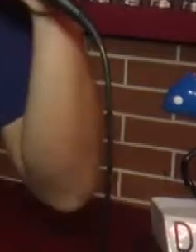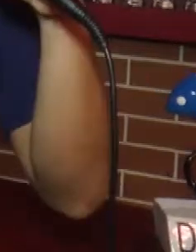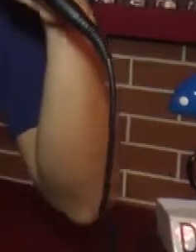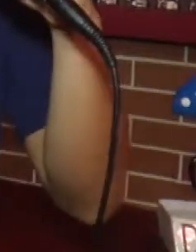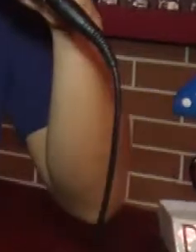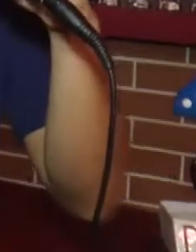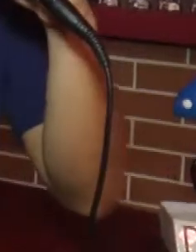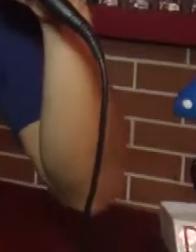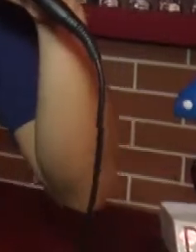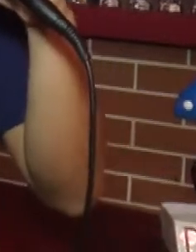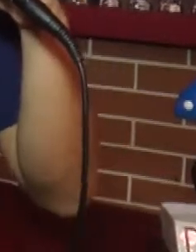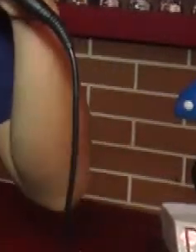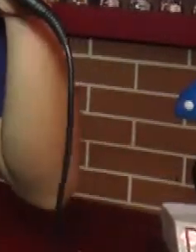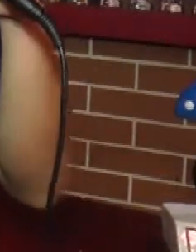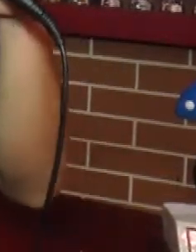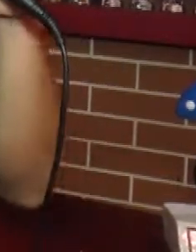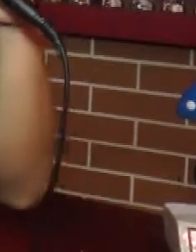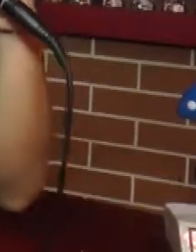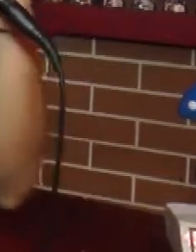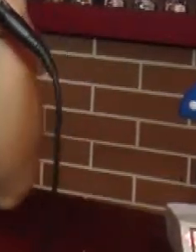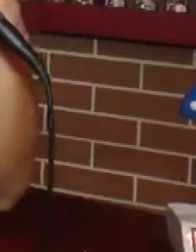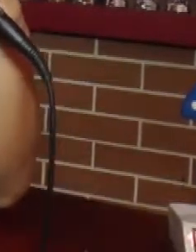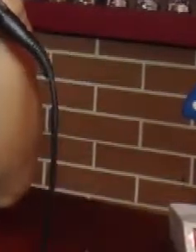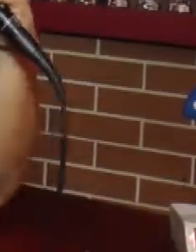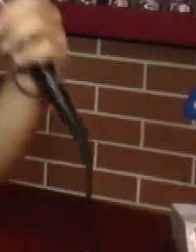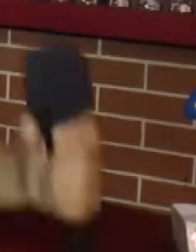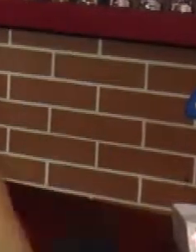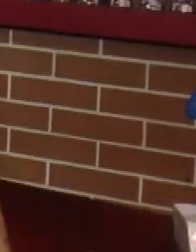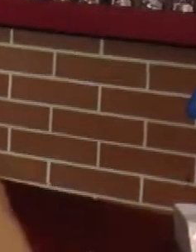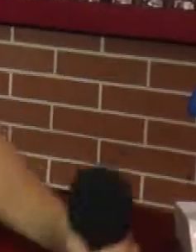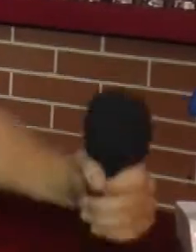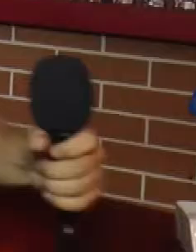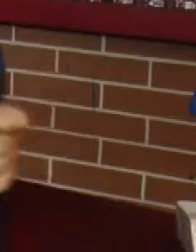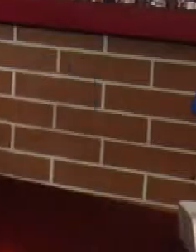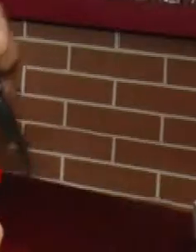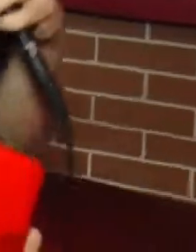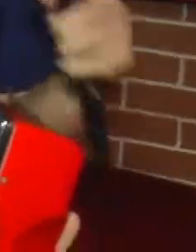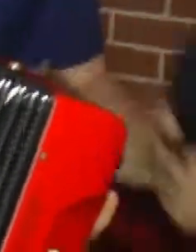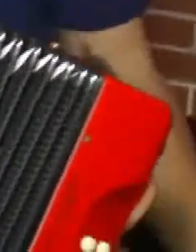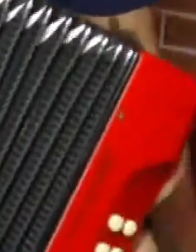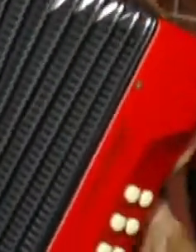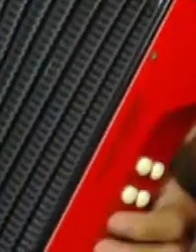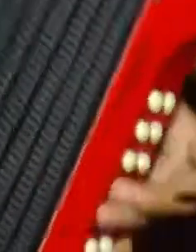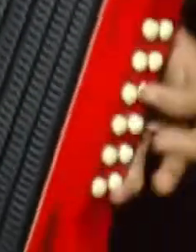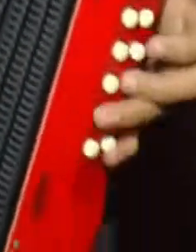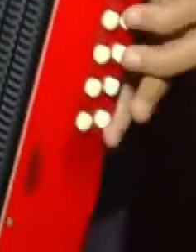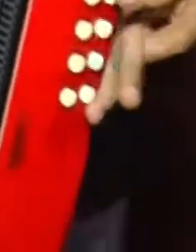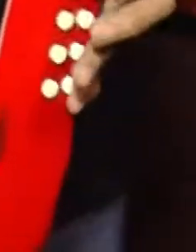Yo te quiero a mi acomodo en mi tierra y fuera de ella. ¡Ja!